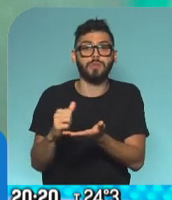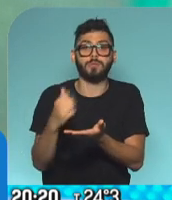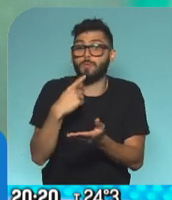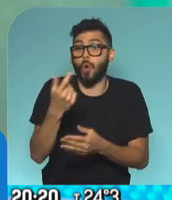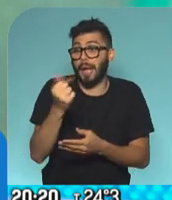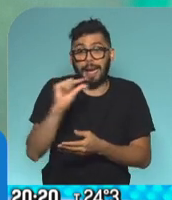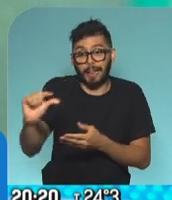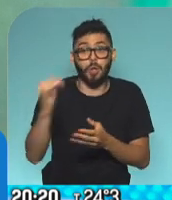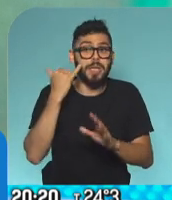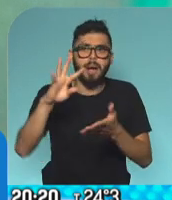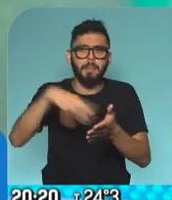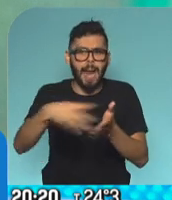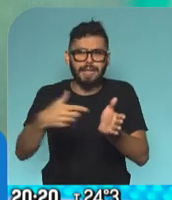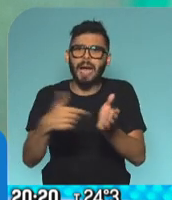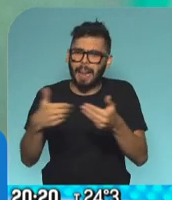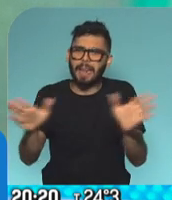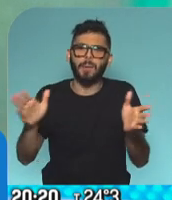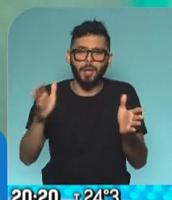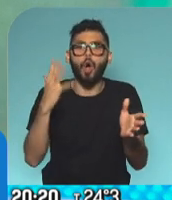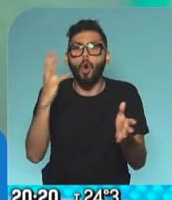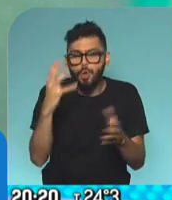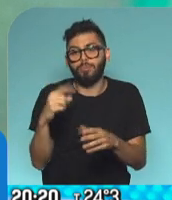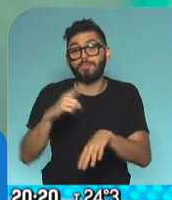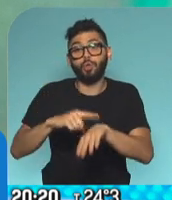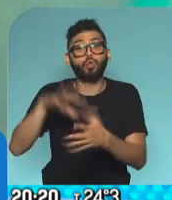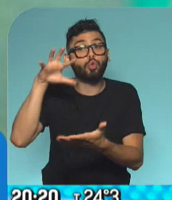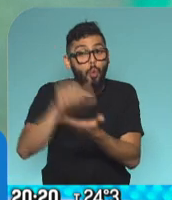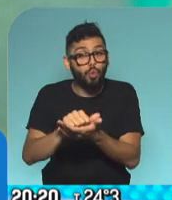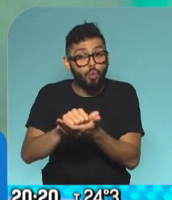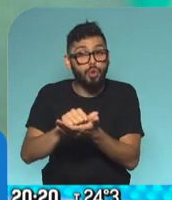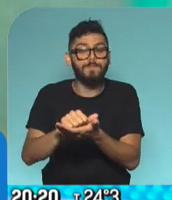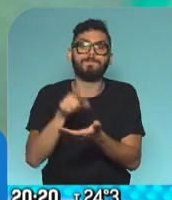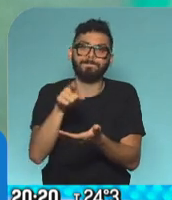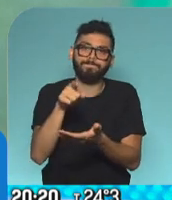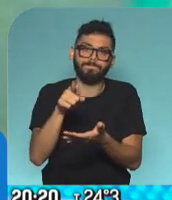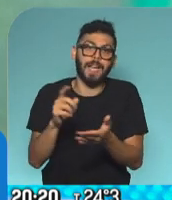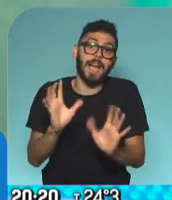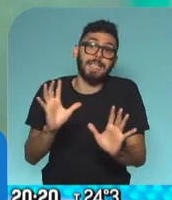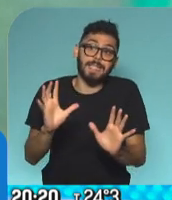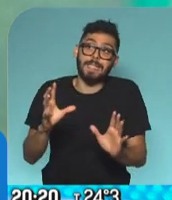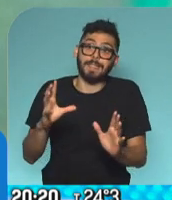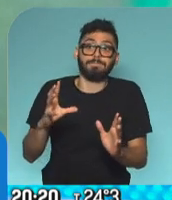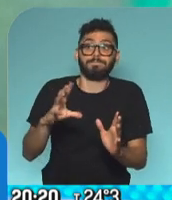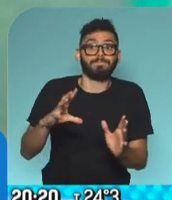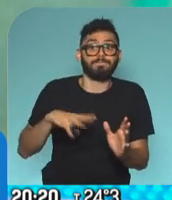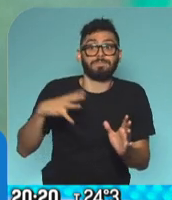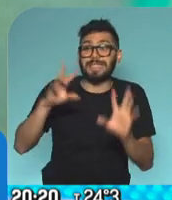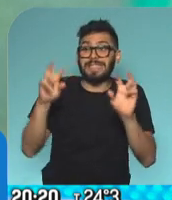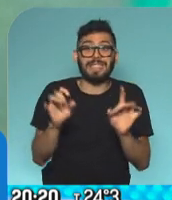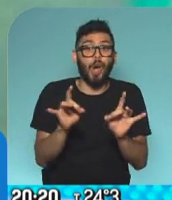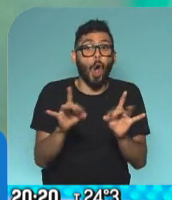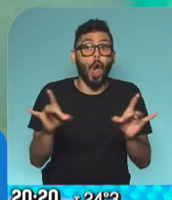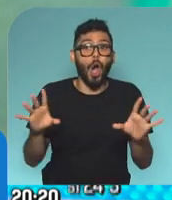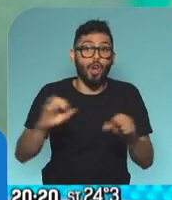están disponibles obviamente hay que sacar un turno siempre si no es lo mismo es la forma de evitarnos un problema en relación contagio y